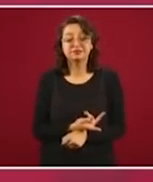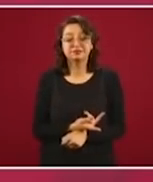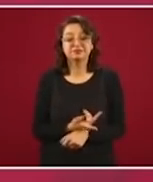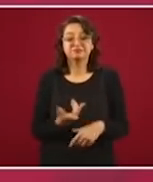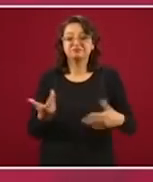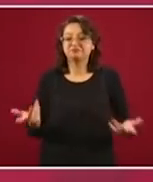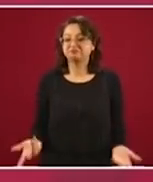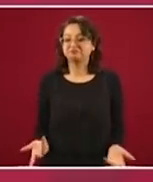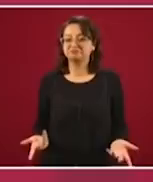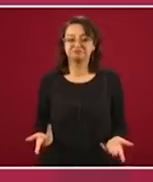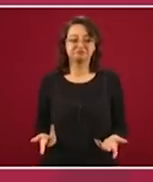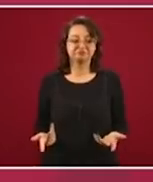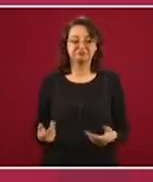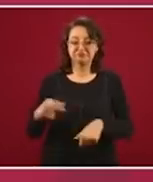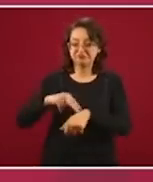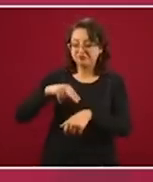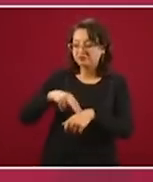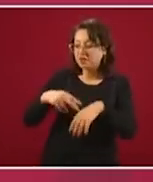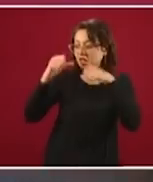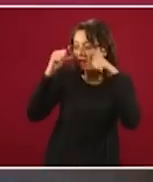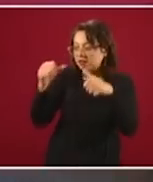ni atención médica